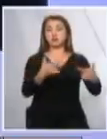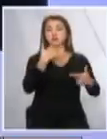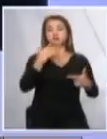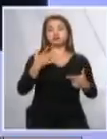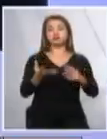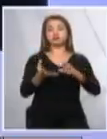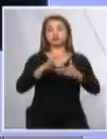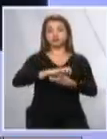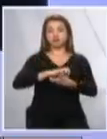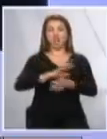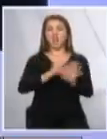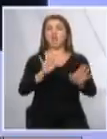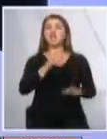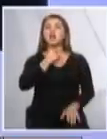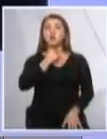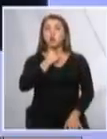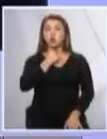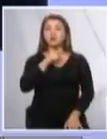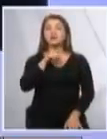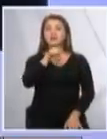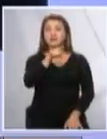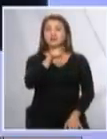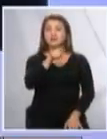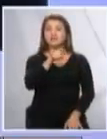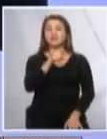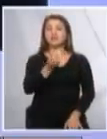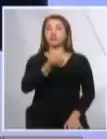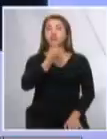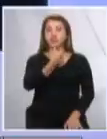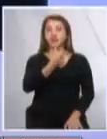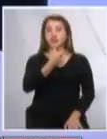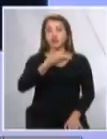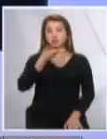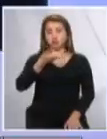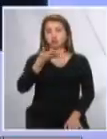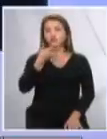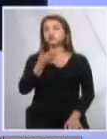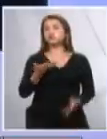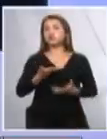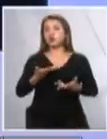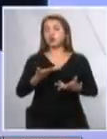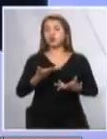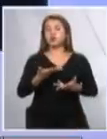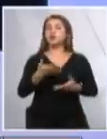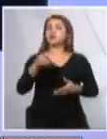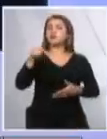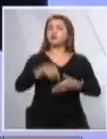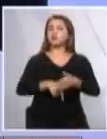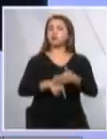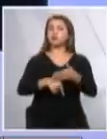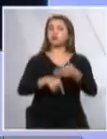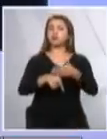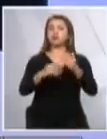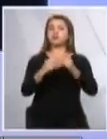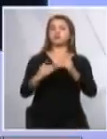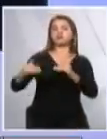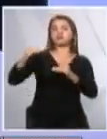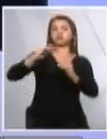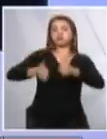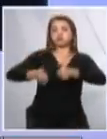que a nadie le gusta ese tipo de declaraciones en que en el fondo se ponen por encima de la